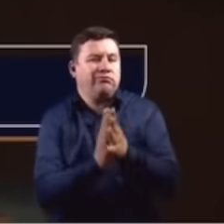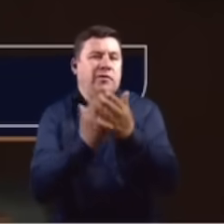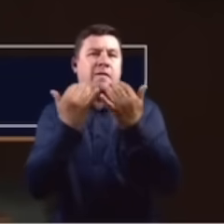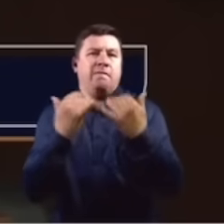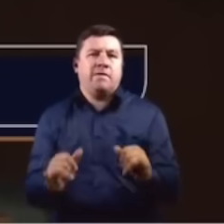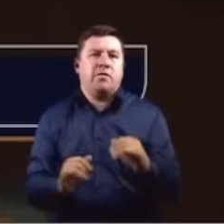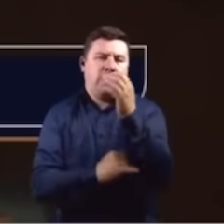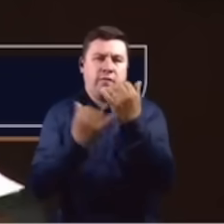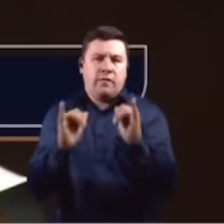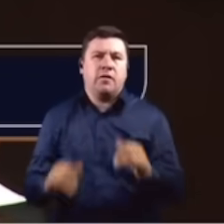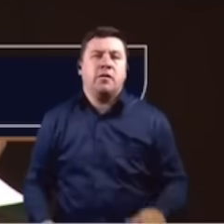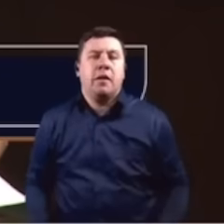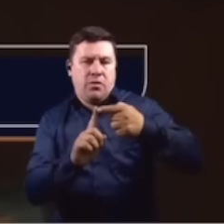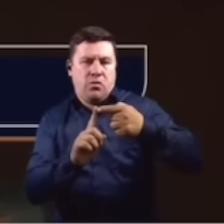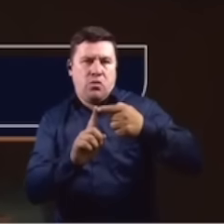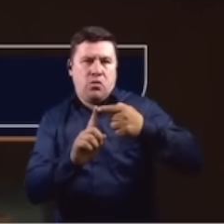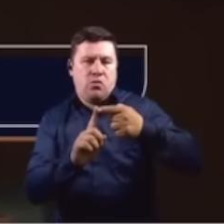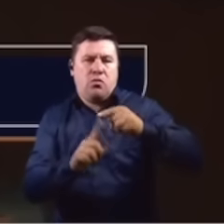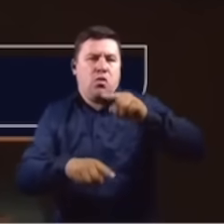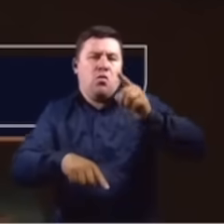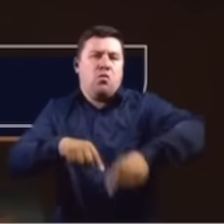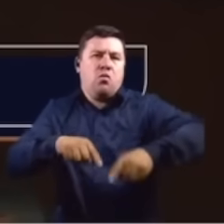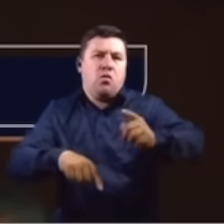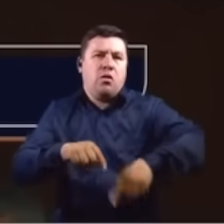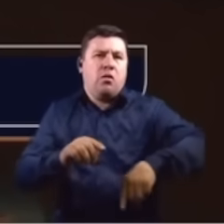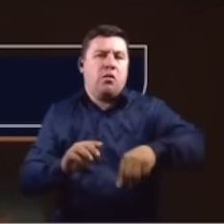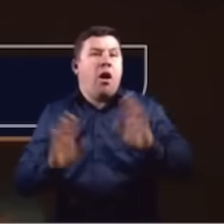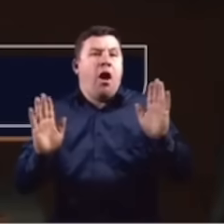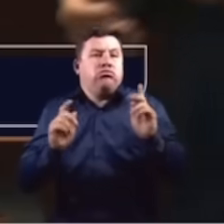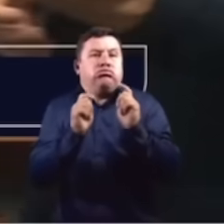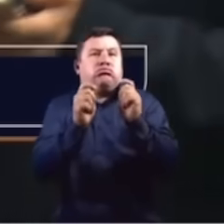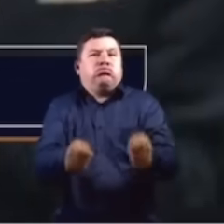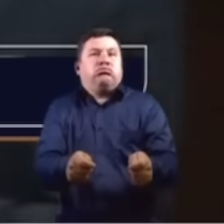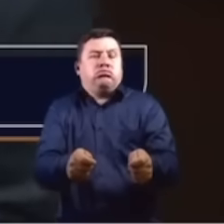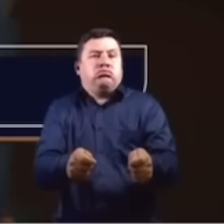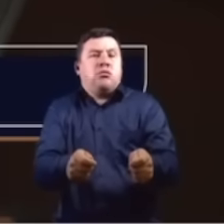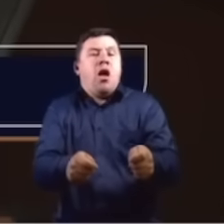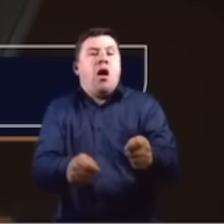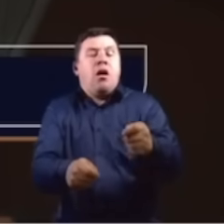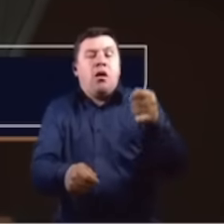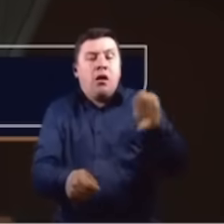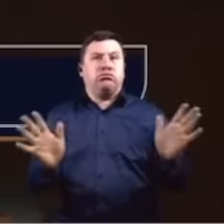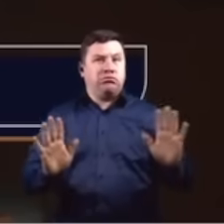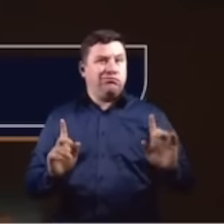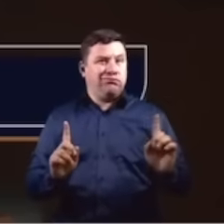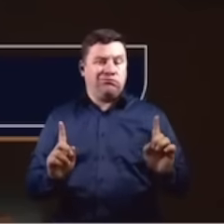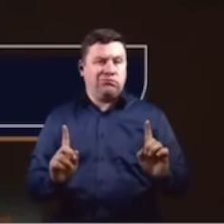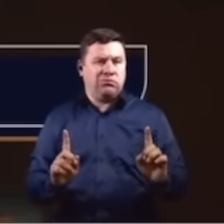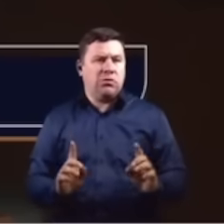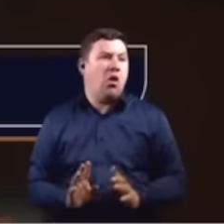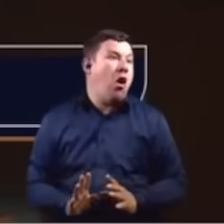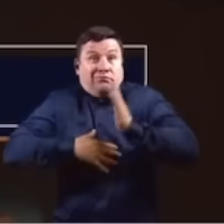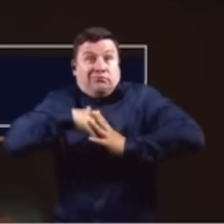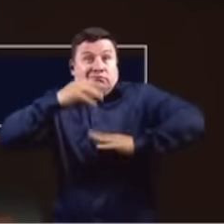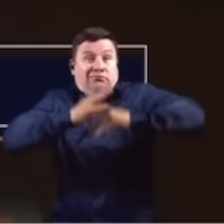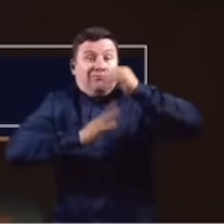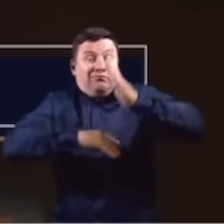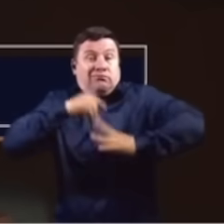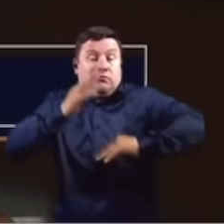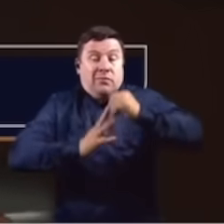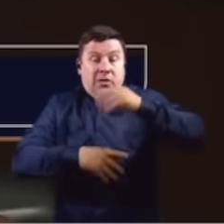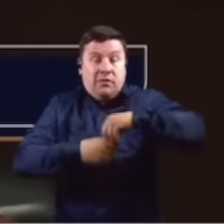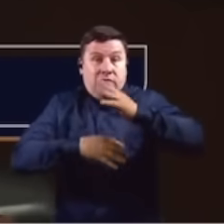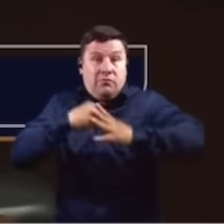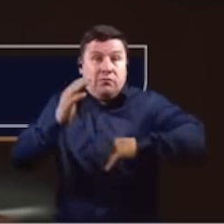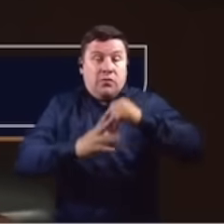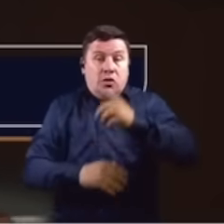para combatir esto. Primero, no podemos normalizar la explotación sexual infantil. La indiferencia, quienes son